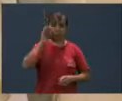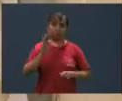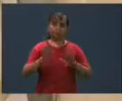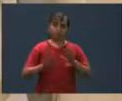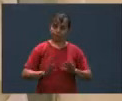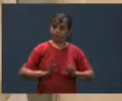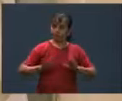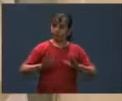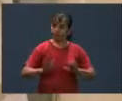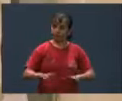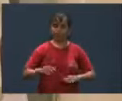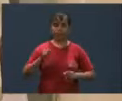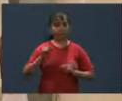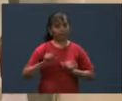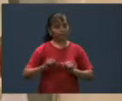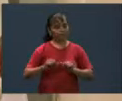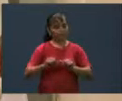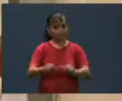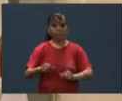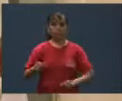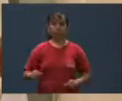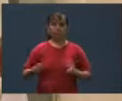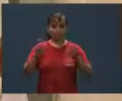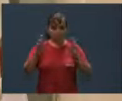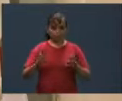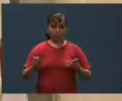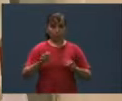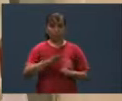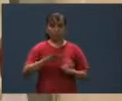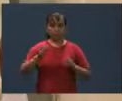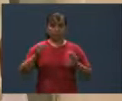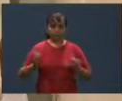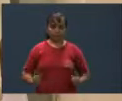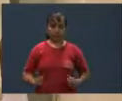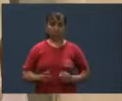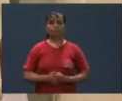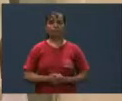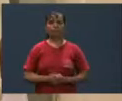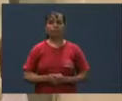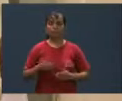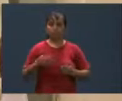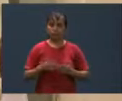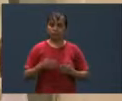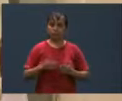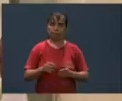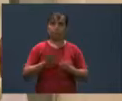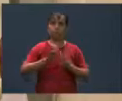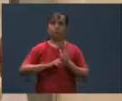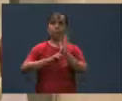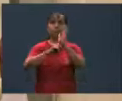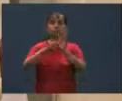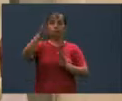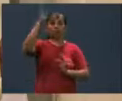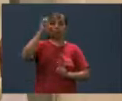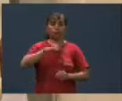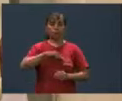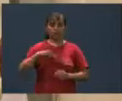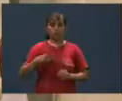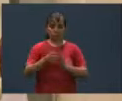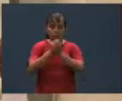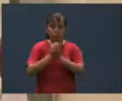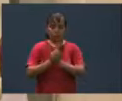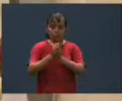pacificador incansable de los cristianos en discordia, presentemos al Señor nuestras oraciones. Vamos a